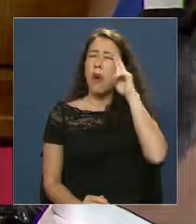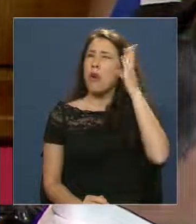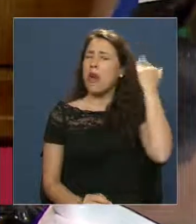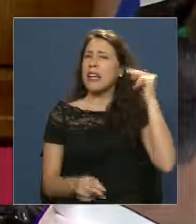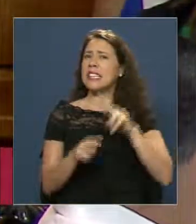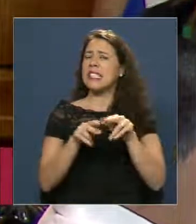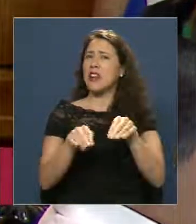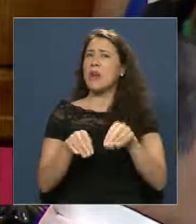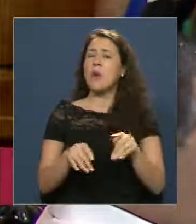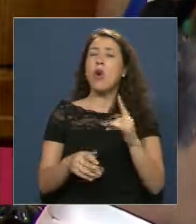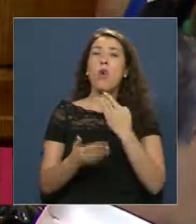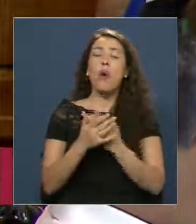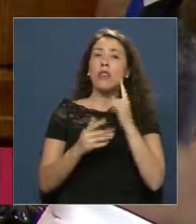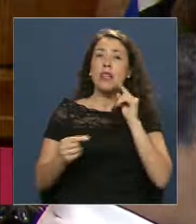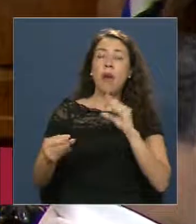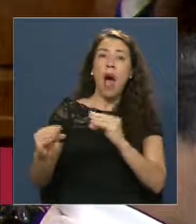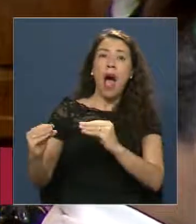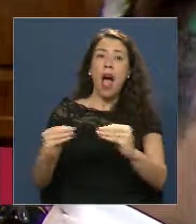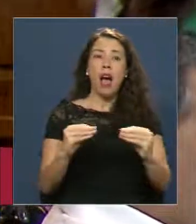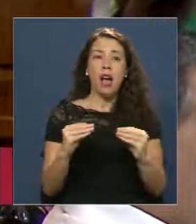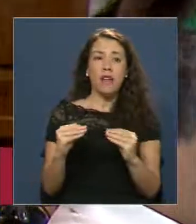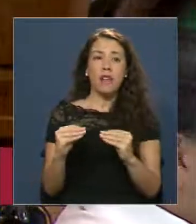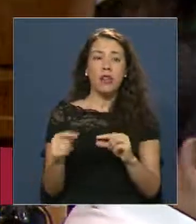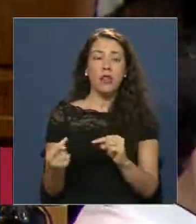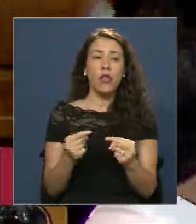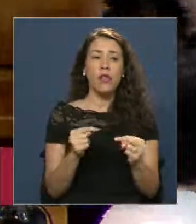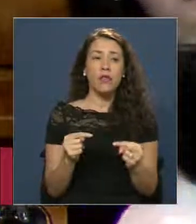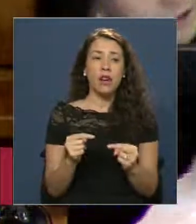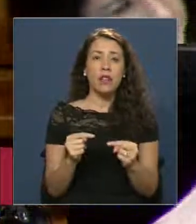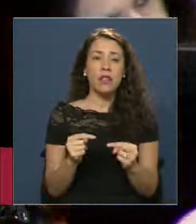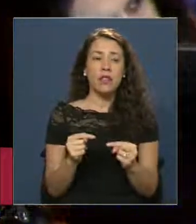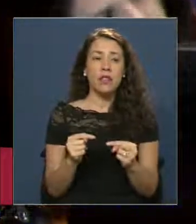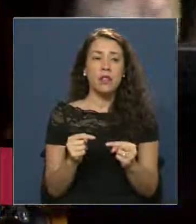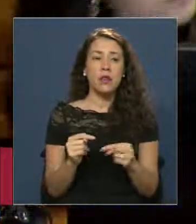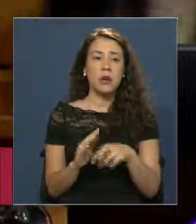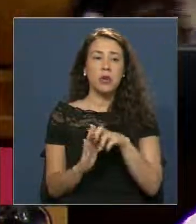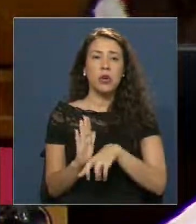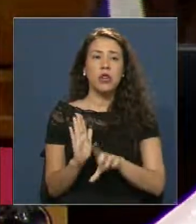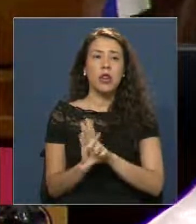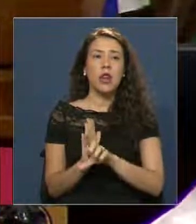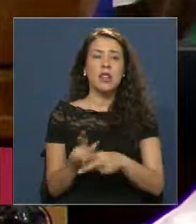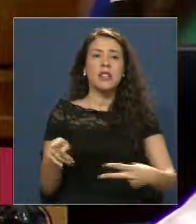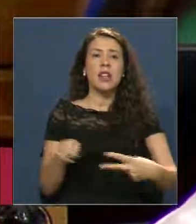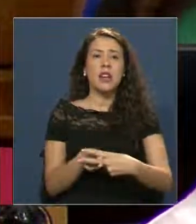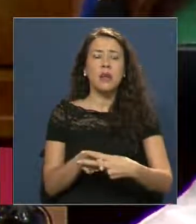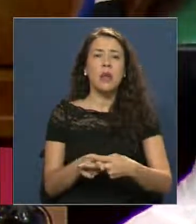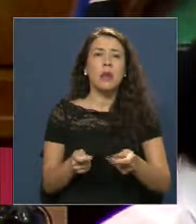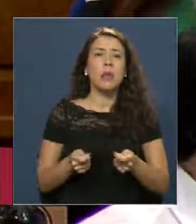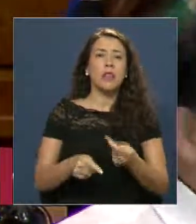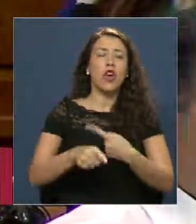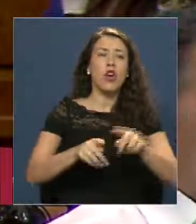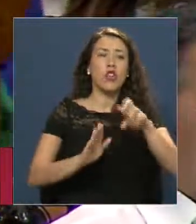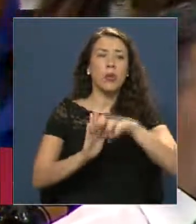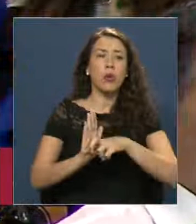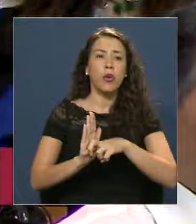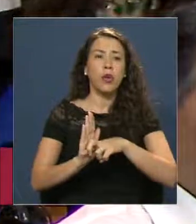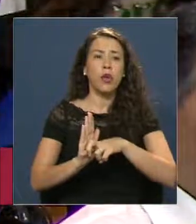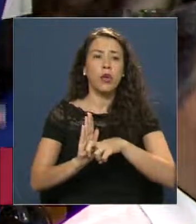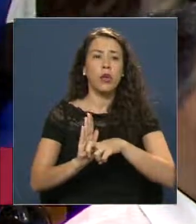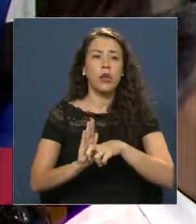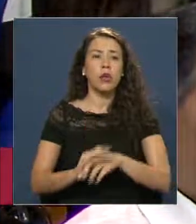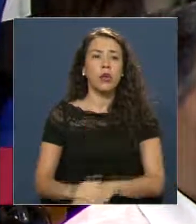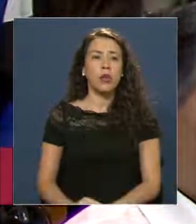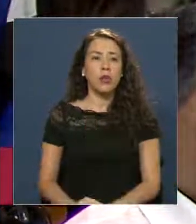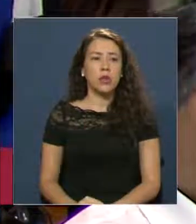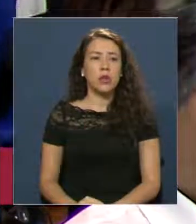oportunidad, que entre medio de un debate, de plena discusión de un proyecto de ley, se interrumpe y se meta otro proyecto. Pero bueno,